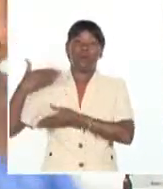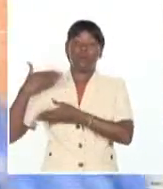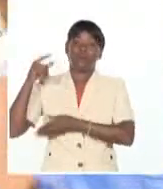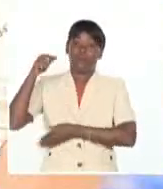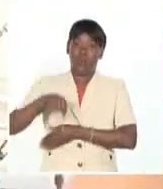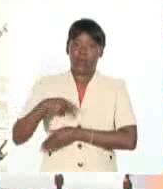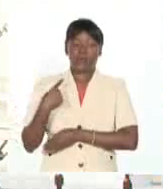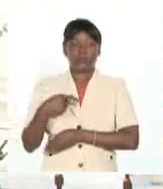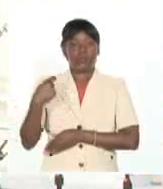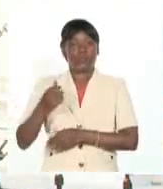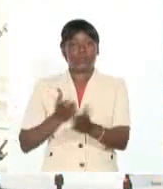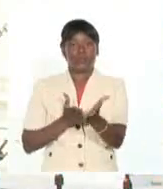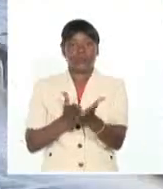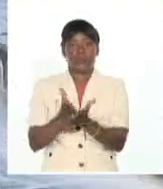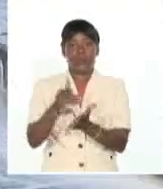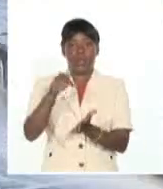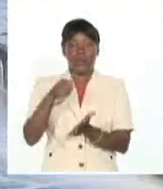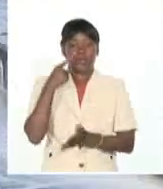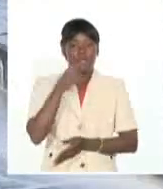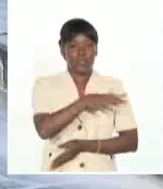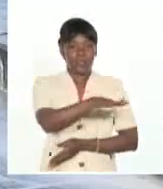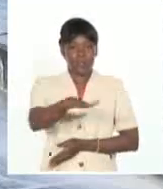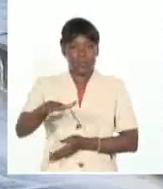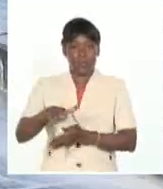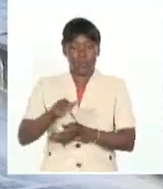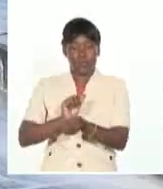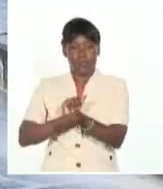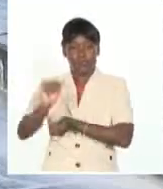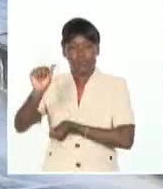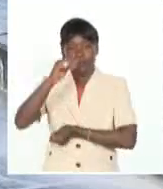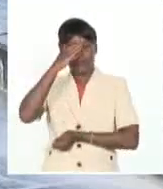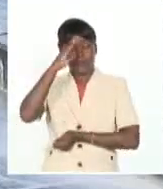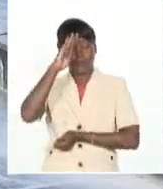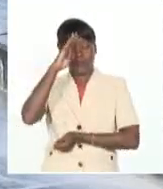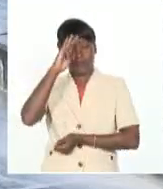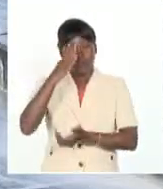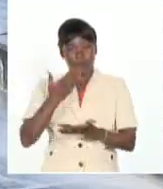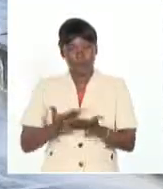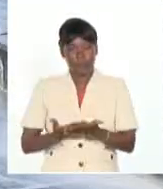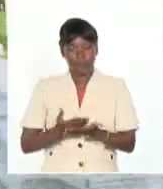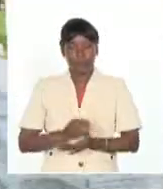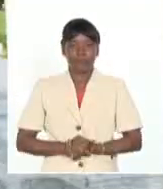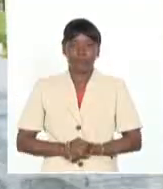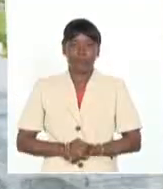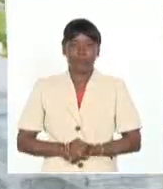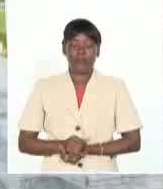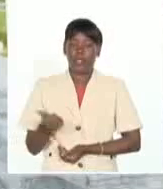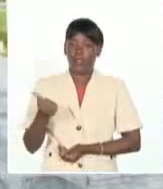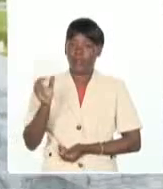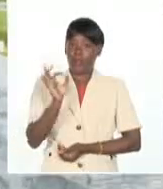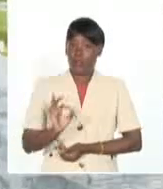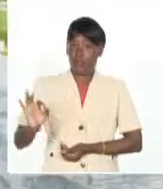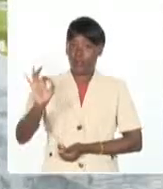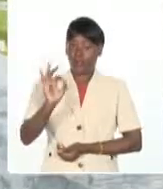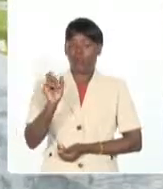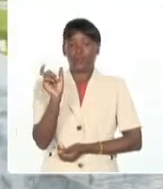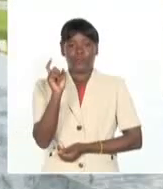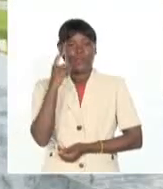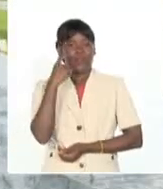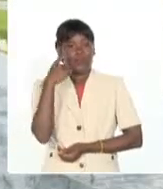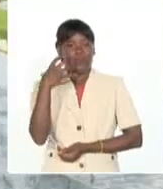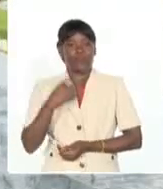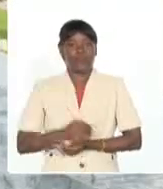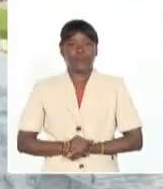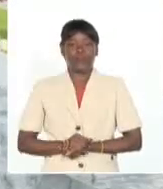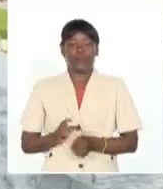posible la patria que hoy defendemos. Este 10 de octubre, los cubanos simbolizamos el combate y la dignidad de quienes ofrendaron su